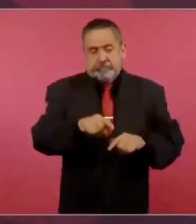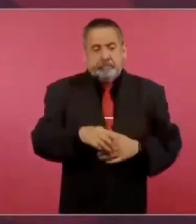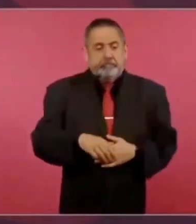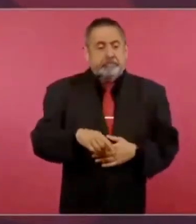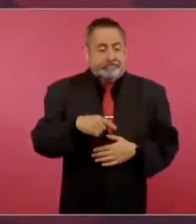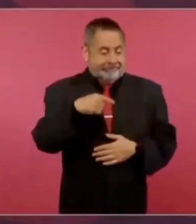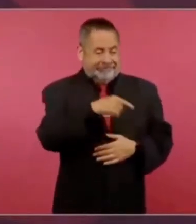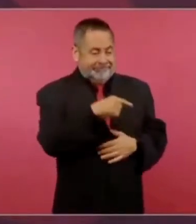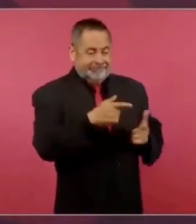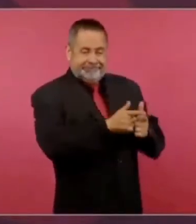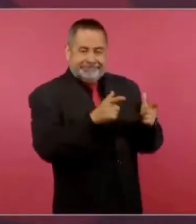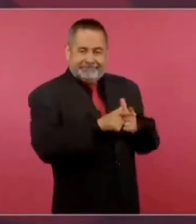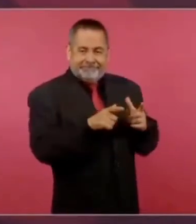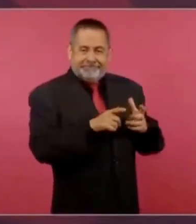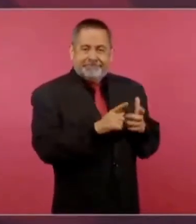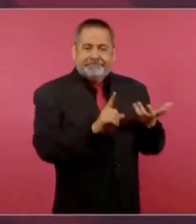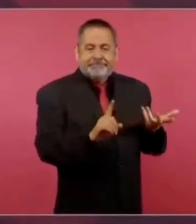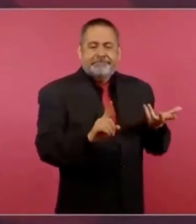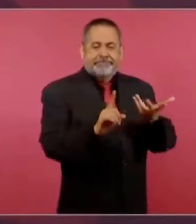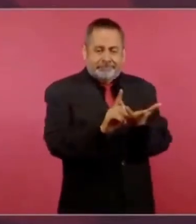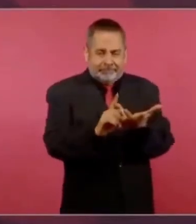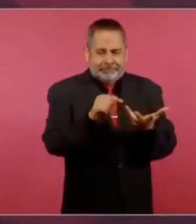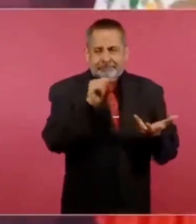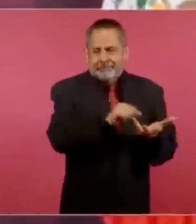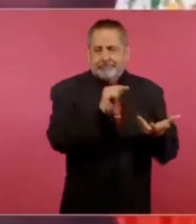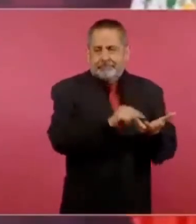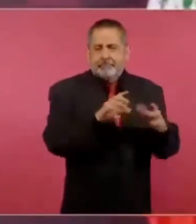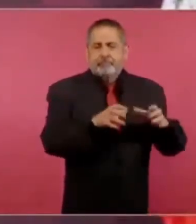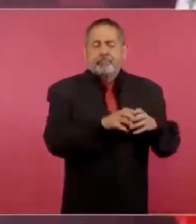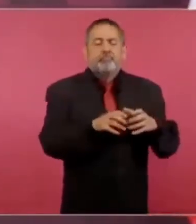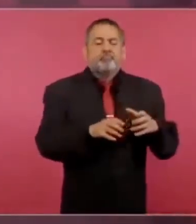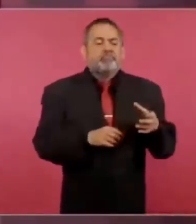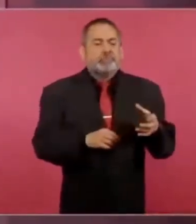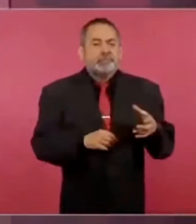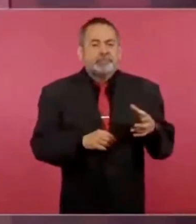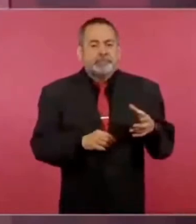Este grupo que estaban